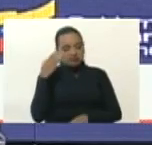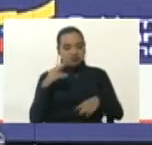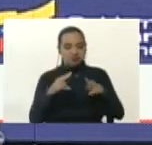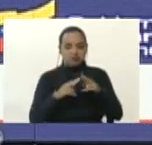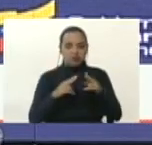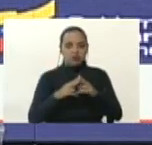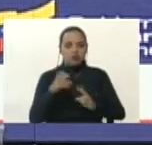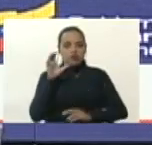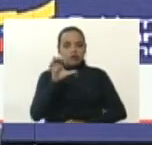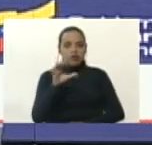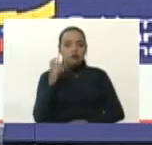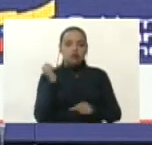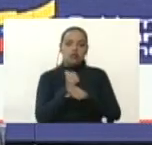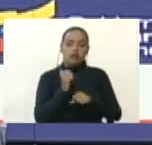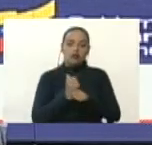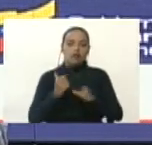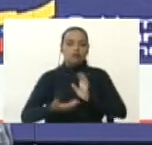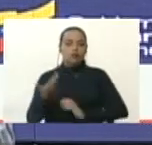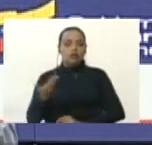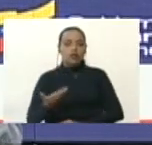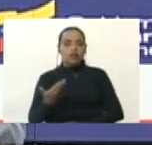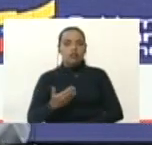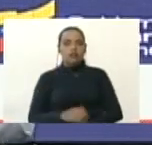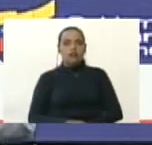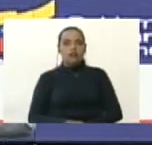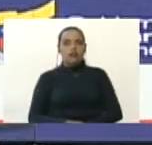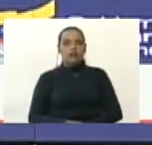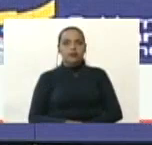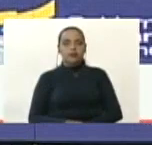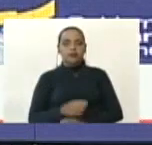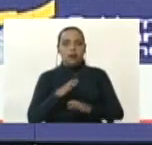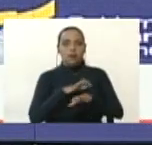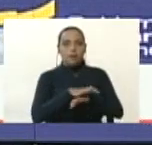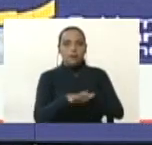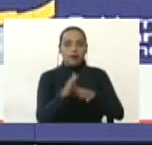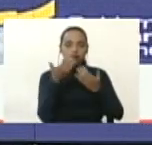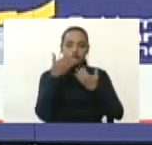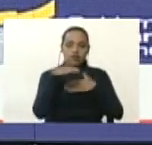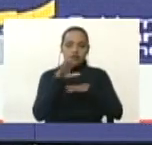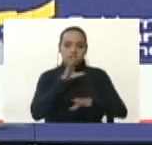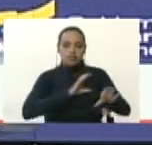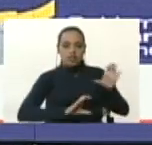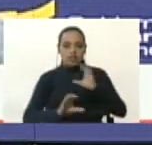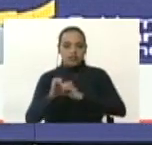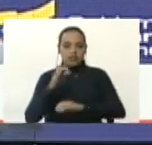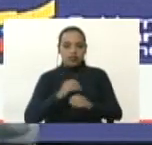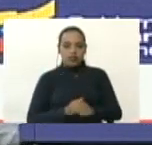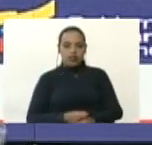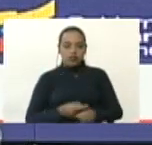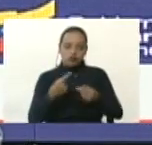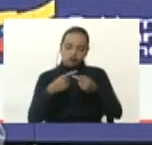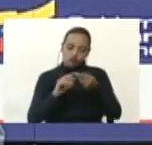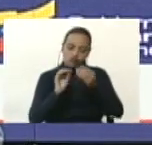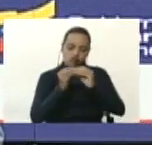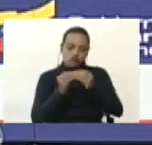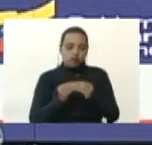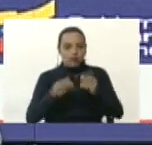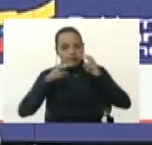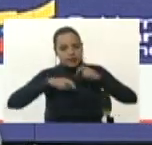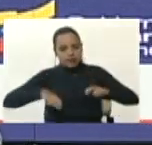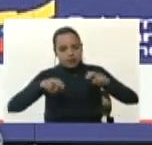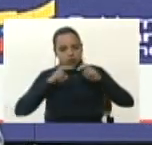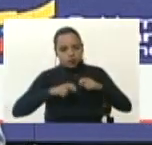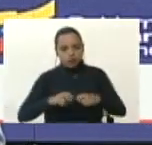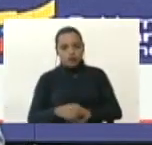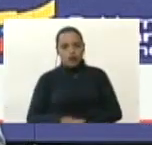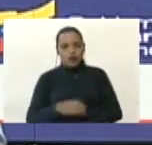tarea primordial, tener el mayor nivel científico, los equipos de investigación.